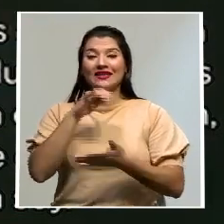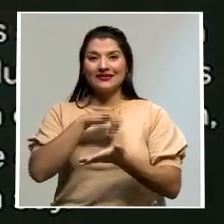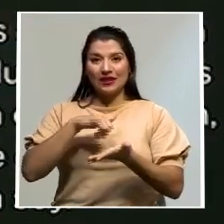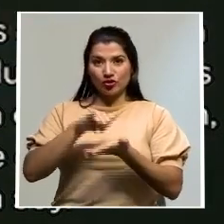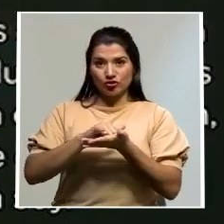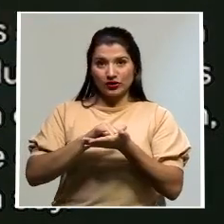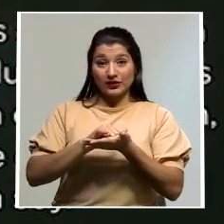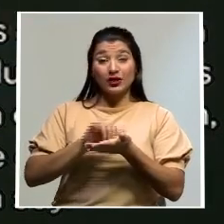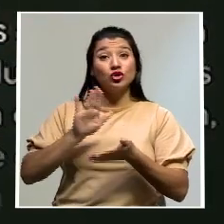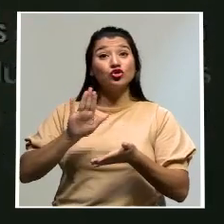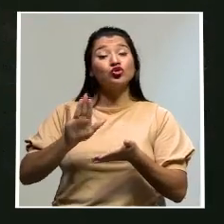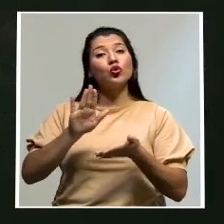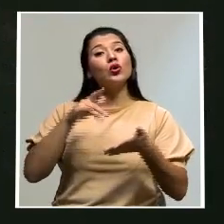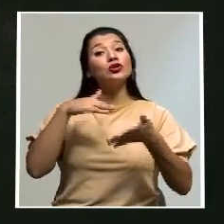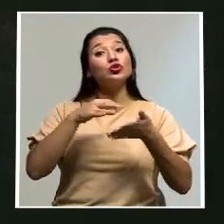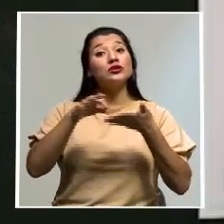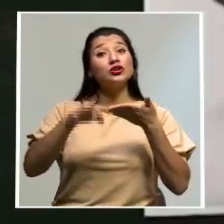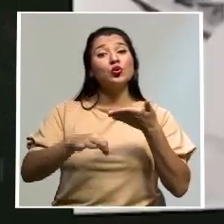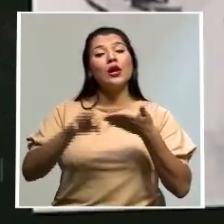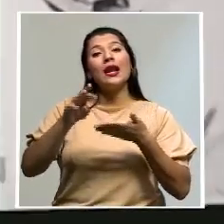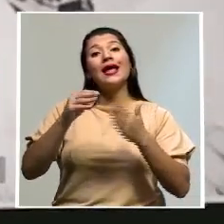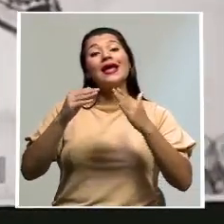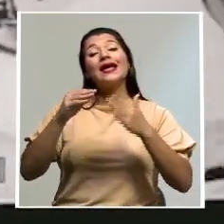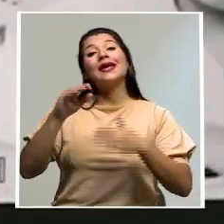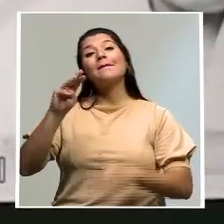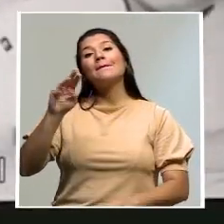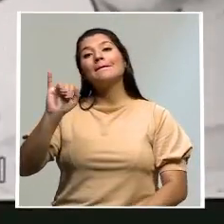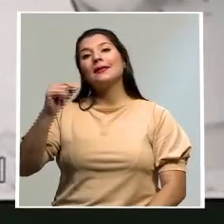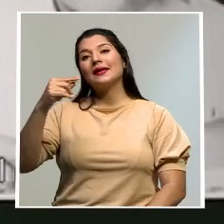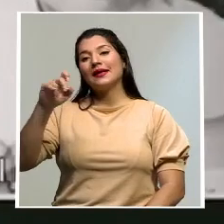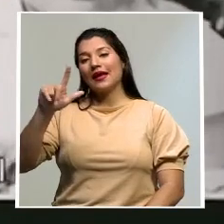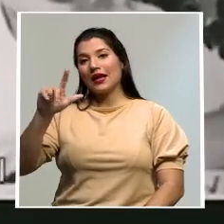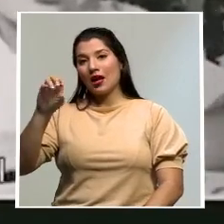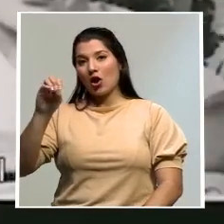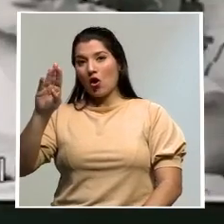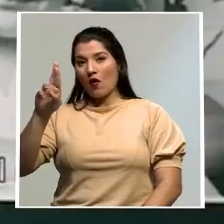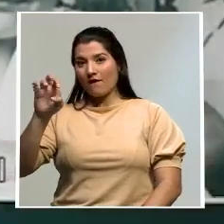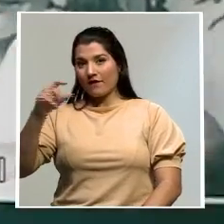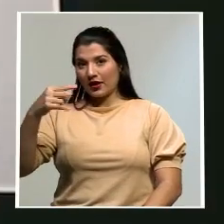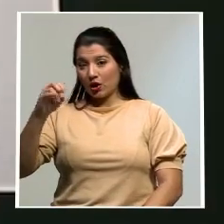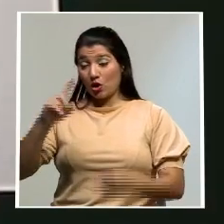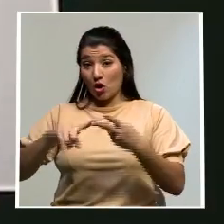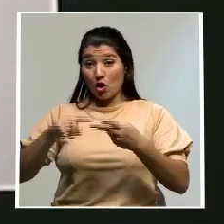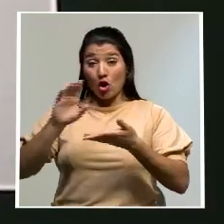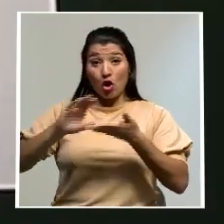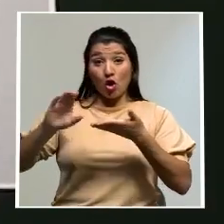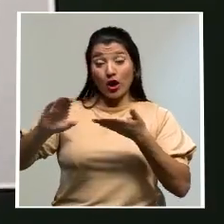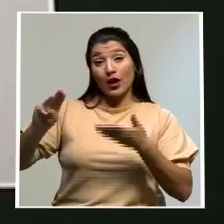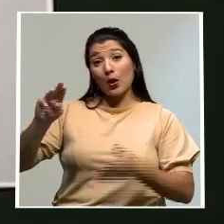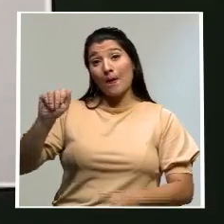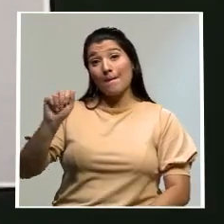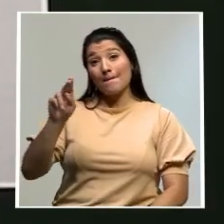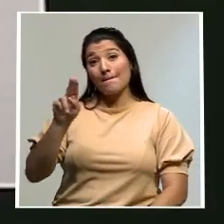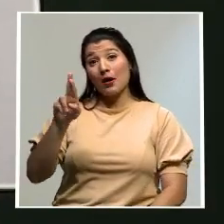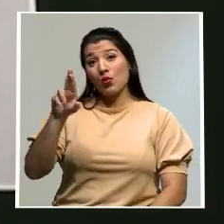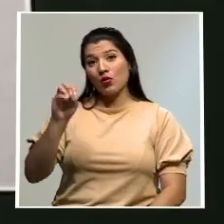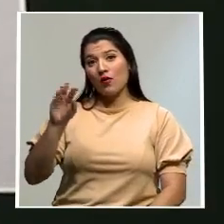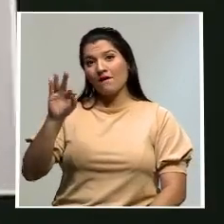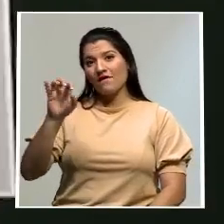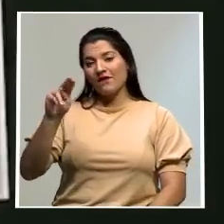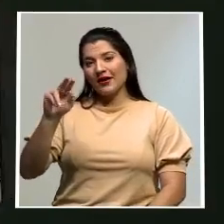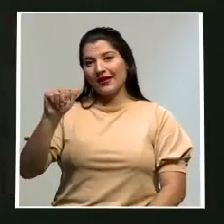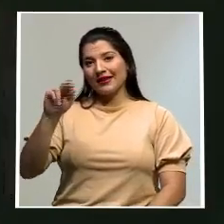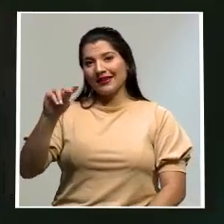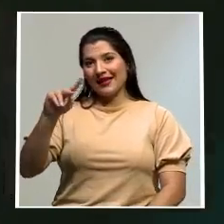estudios primarios los hizo en la Escuela Miguel Obregón Lizano y los secundarios en el Mauro Fernández Acuña.